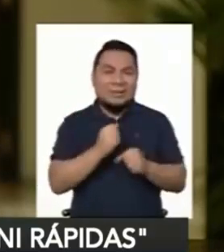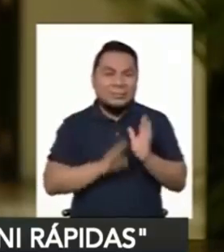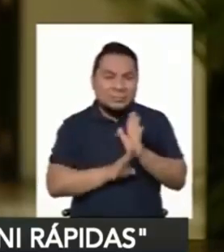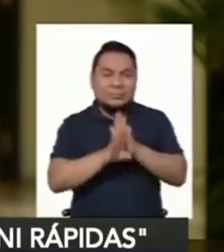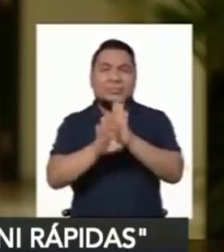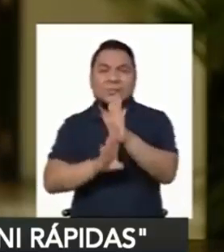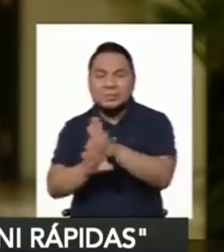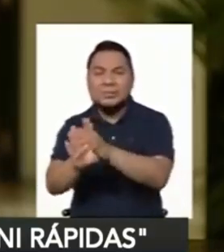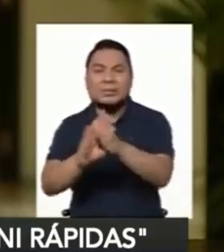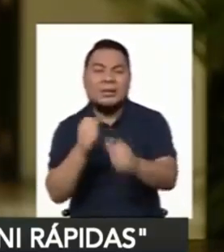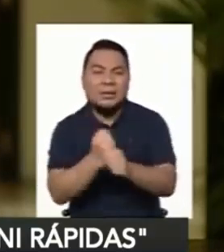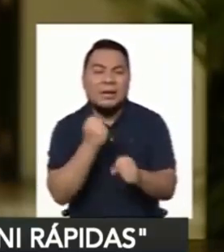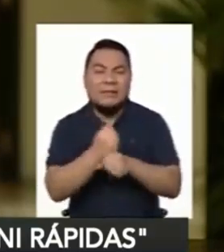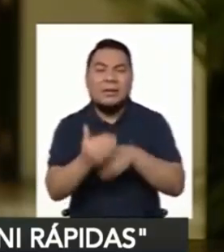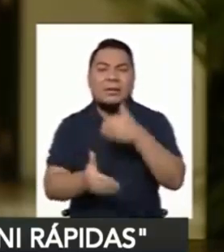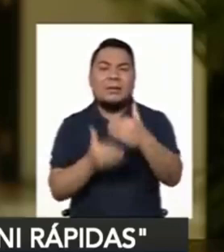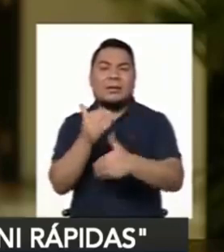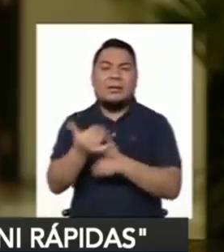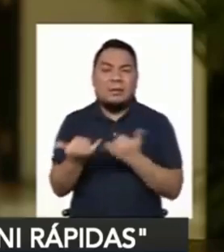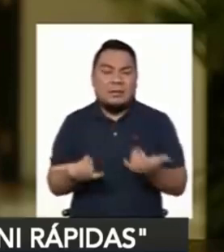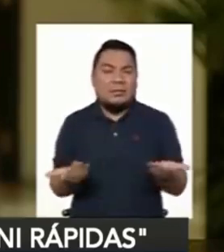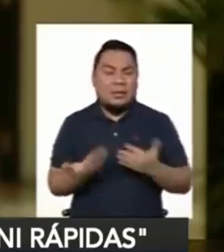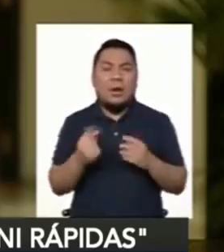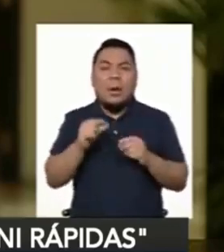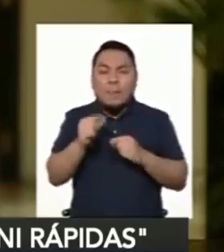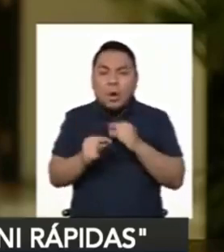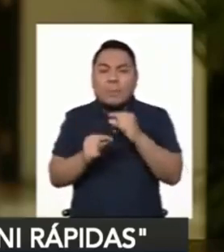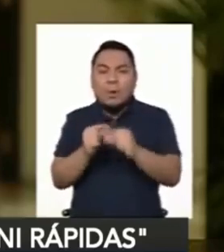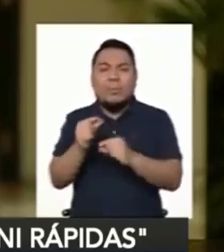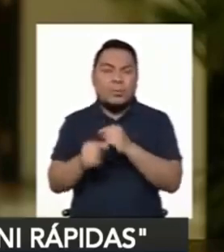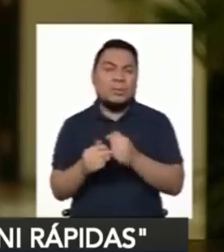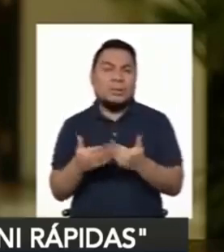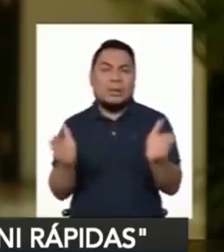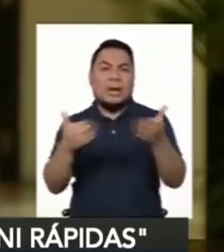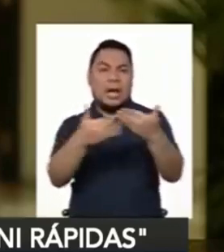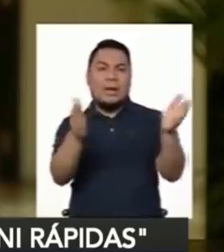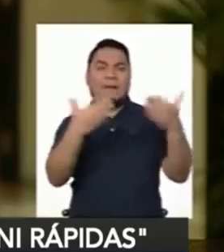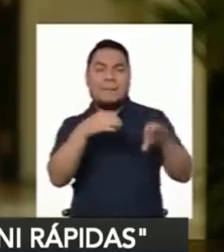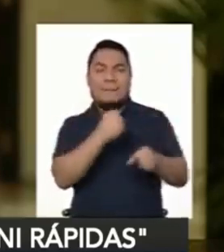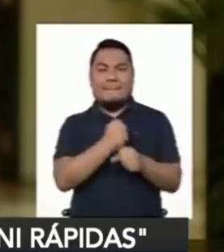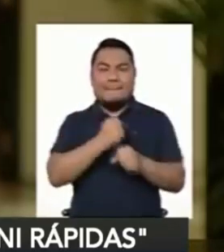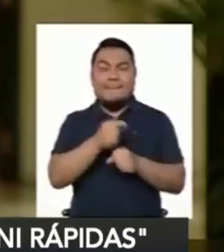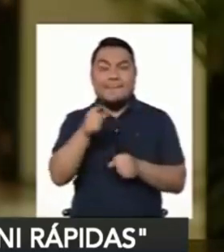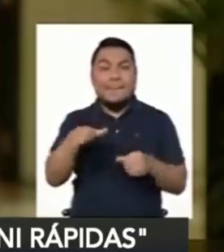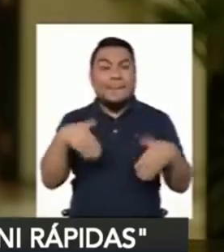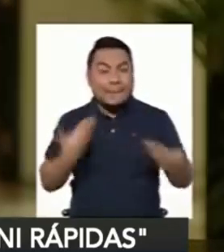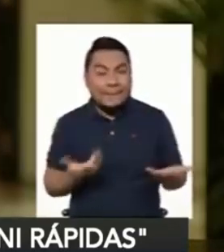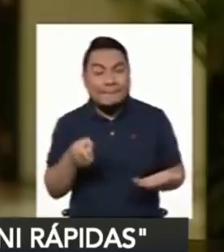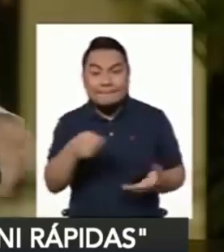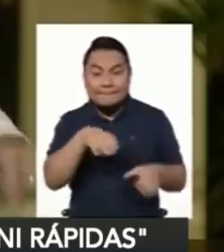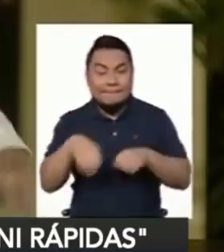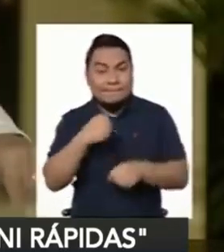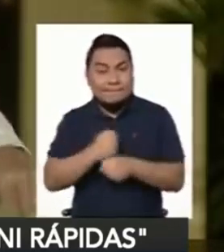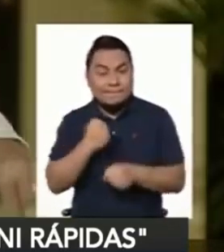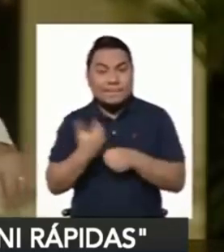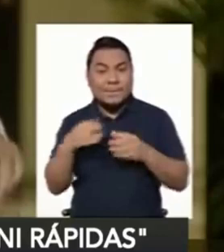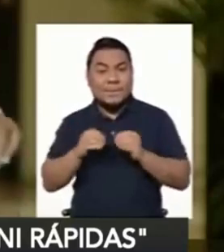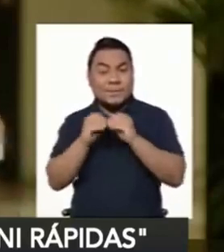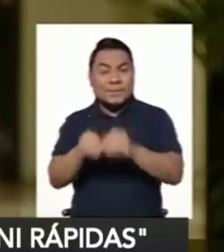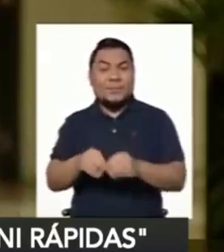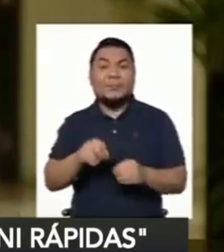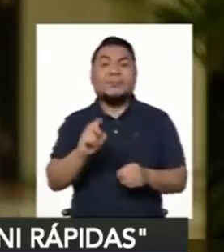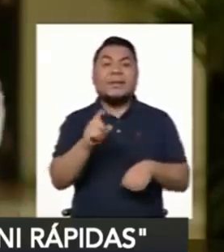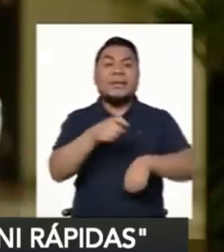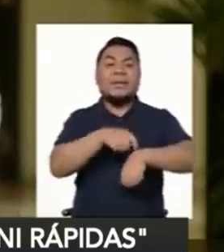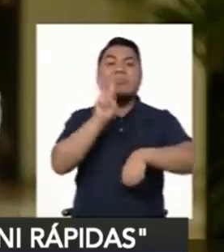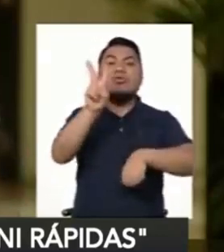reiniciar actividades como están aquí estableciendo. Esto va a permitir que se generen, con estas actividades que hemos puesto en la fase